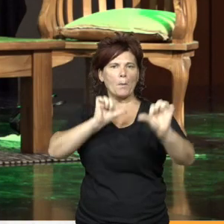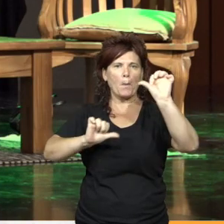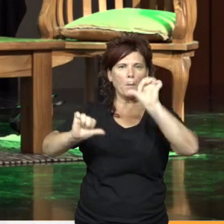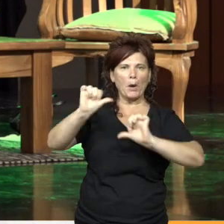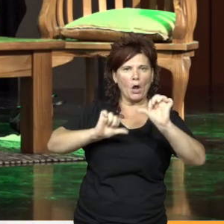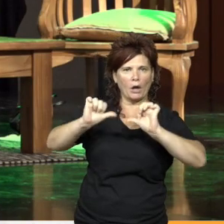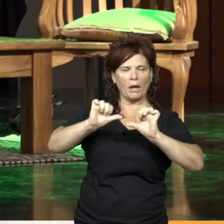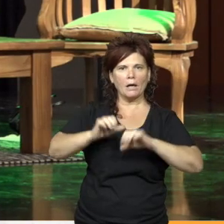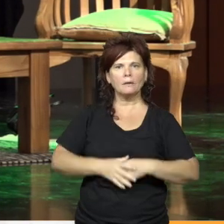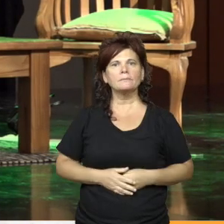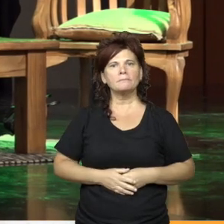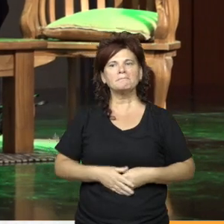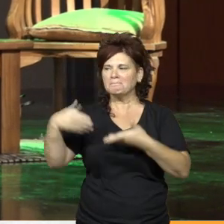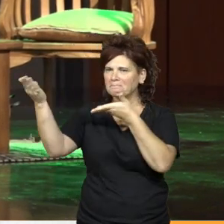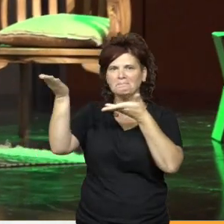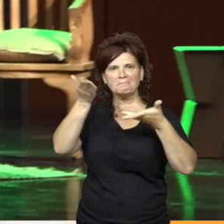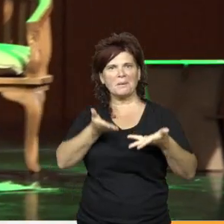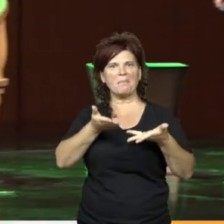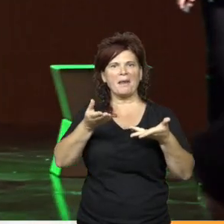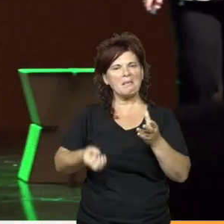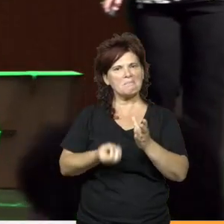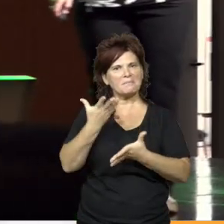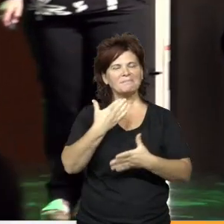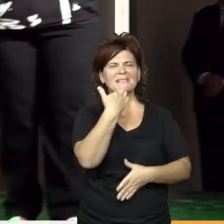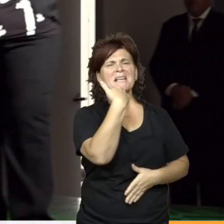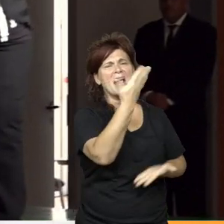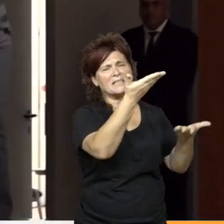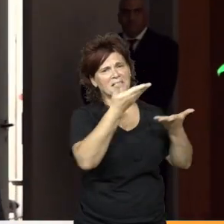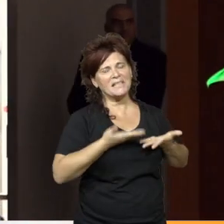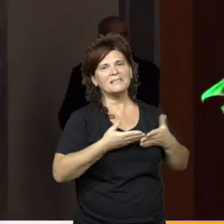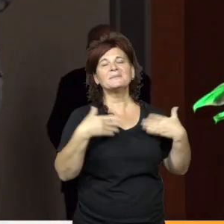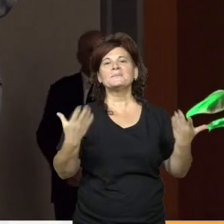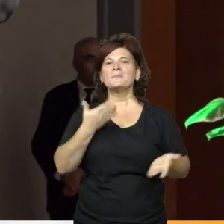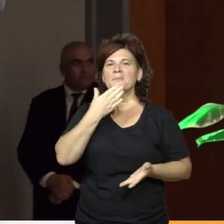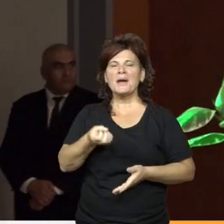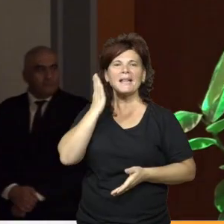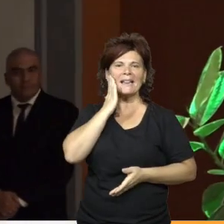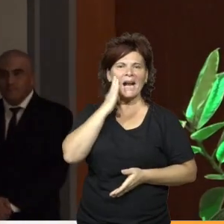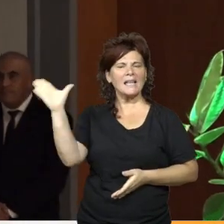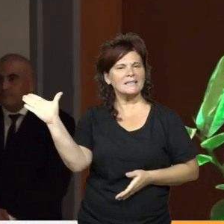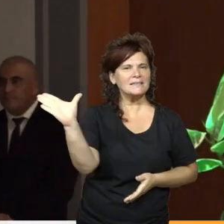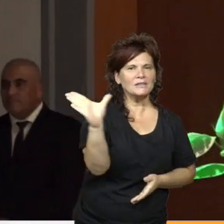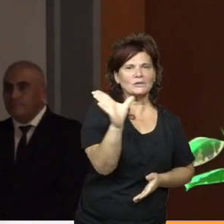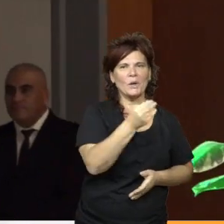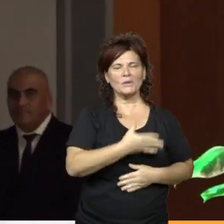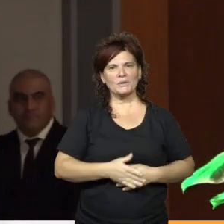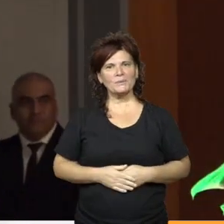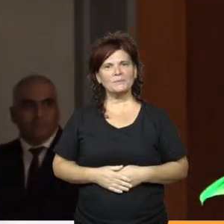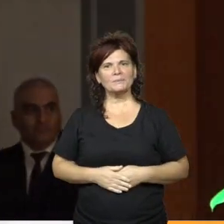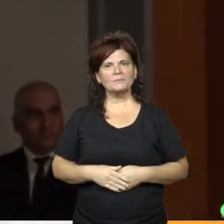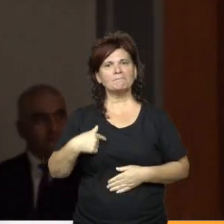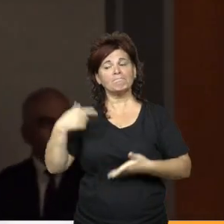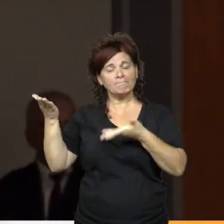biología. Bienvenida y adelante. Gracias por la invitación. Bueno, buenas tardes a todos y a todas. Voy